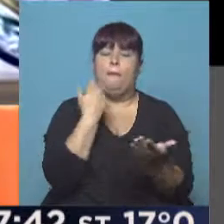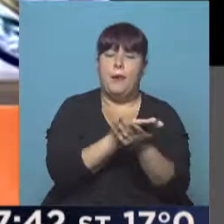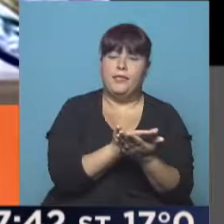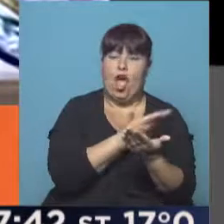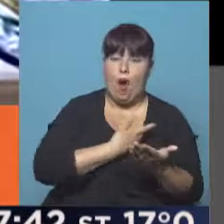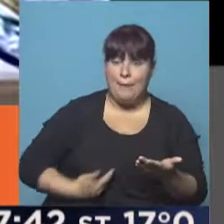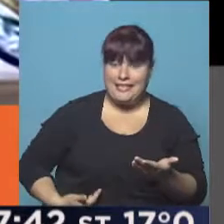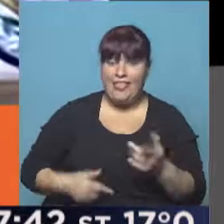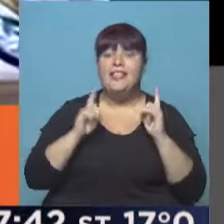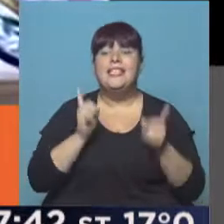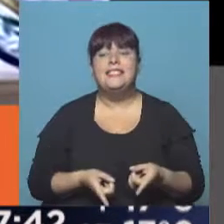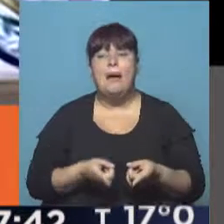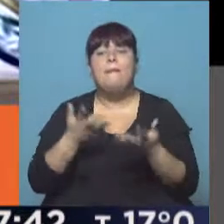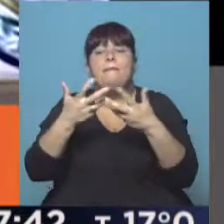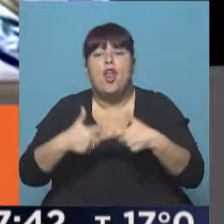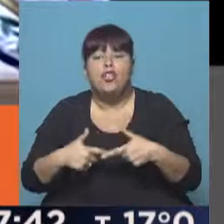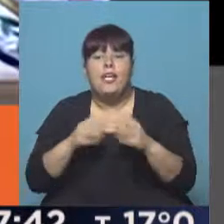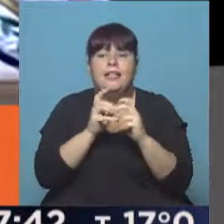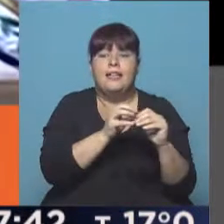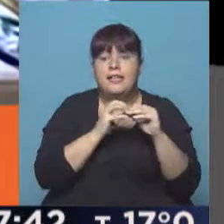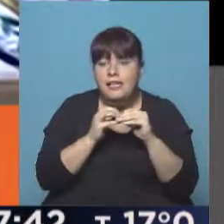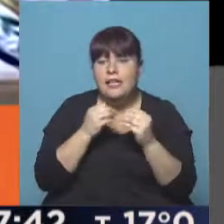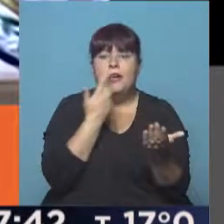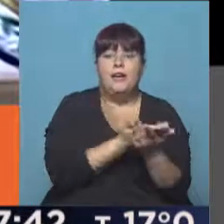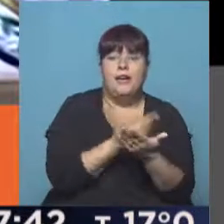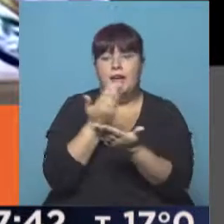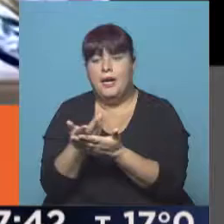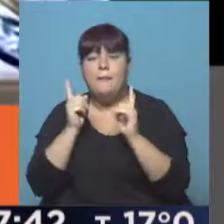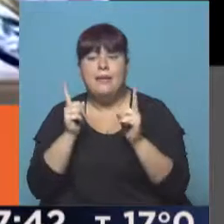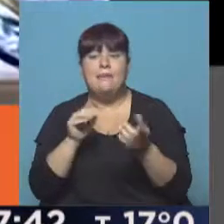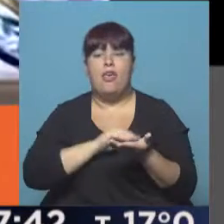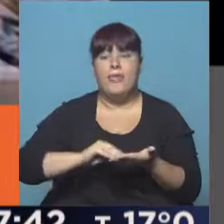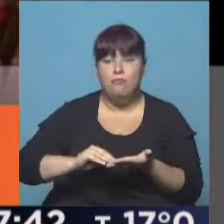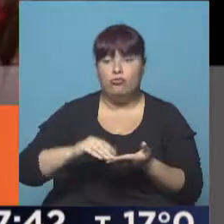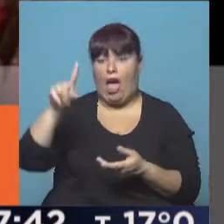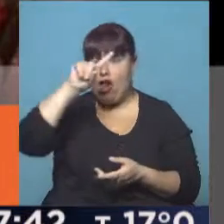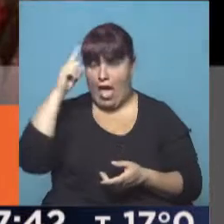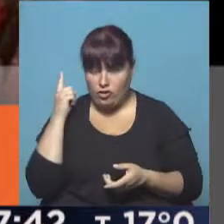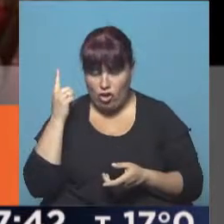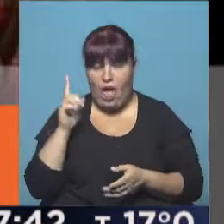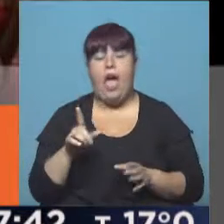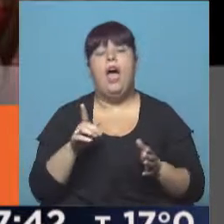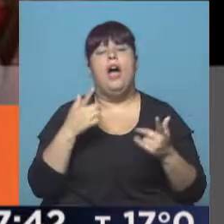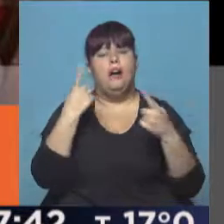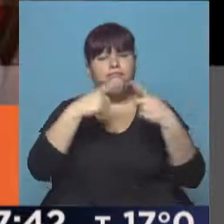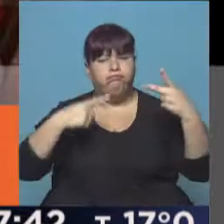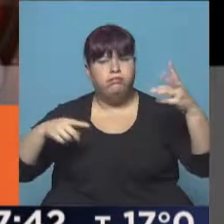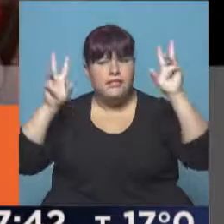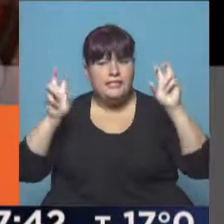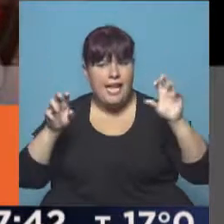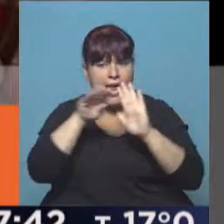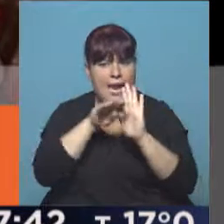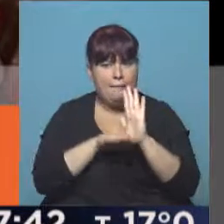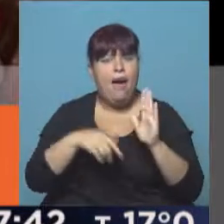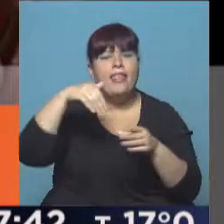el ejecutivo pero también lo de los proyectos que tratan y enviaron los propios legisladores nacionales con varios temas en la agenda